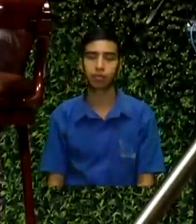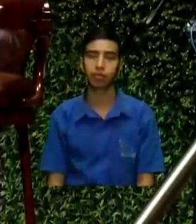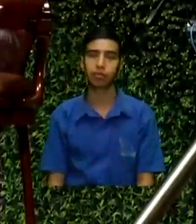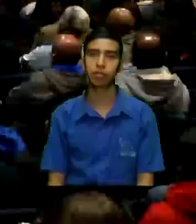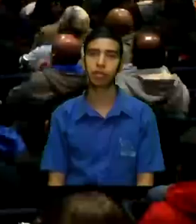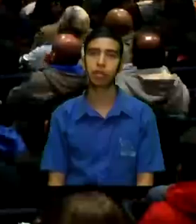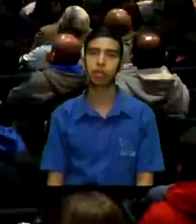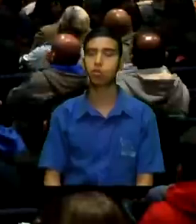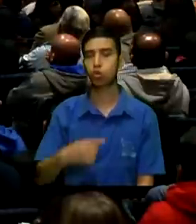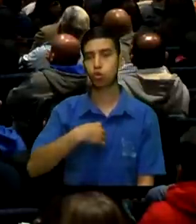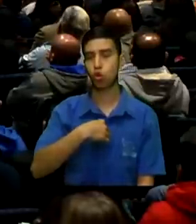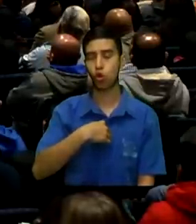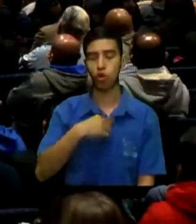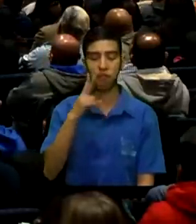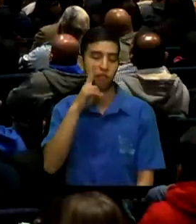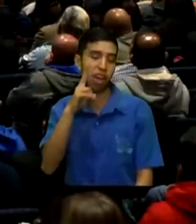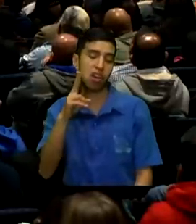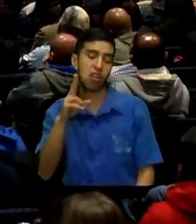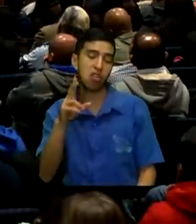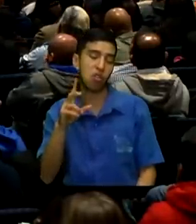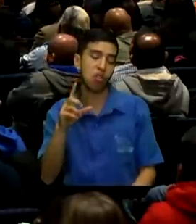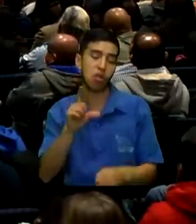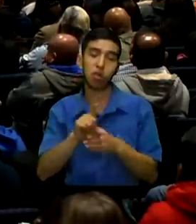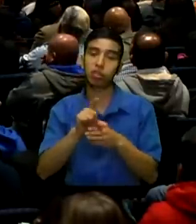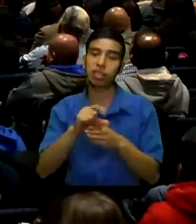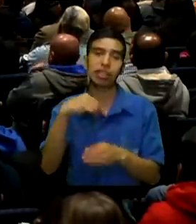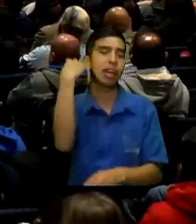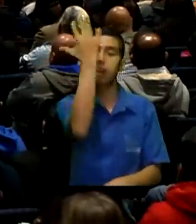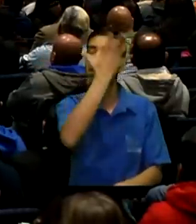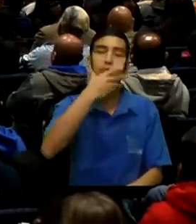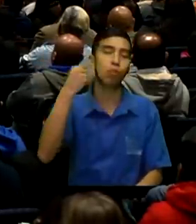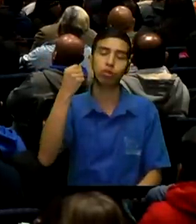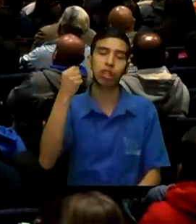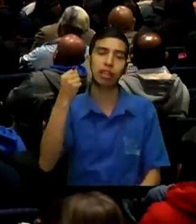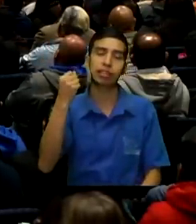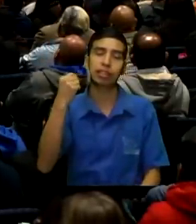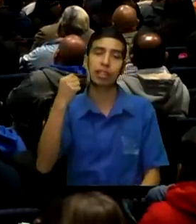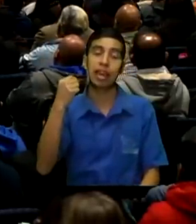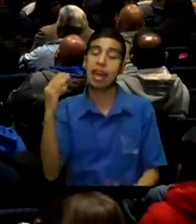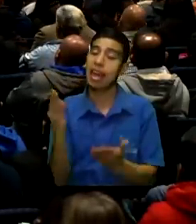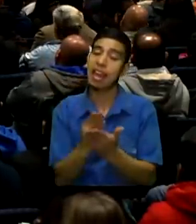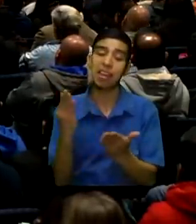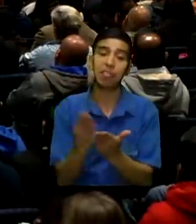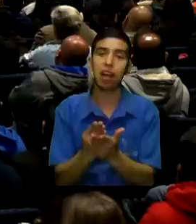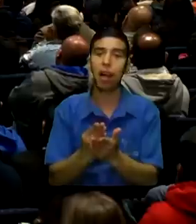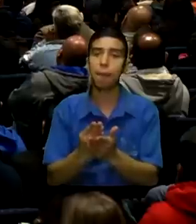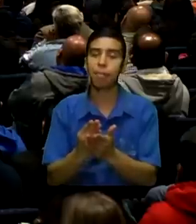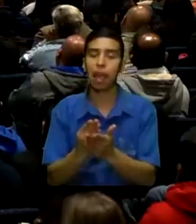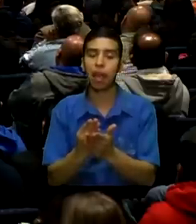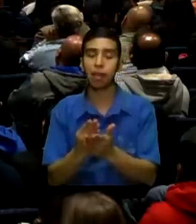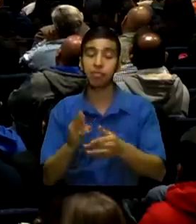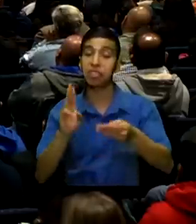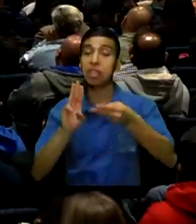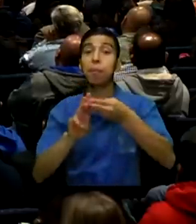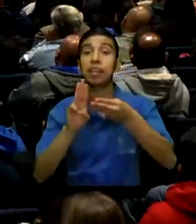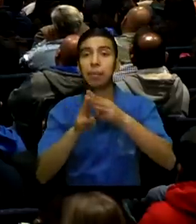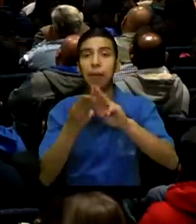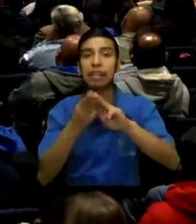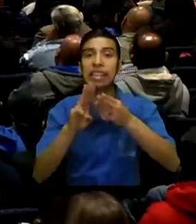la Biblia y digo, no hombre, es que qué matemático es esto, esto tiene que ser la palabra del